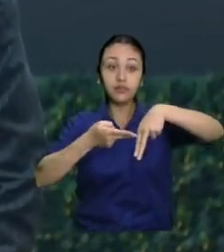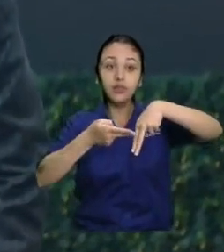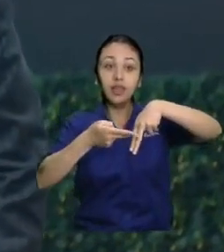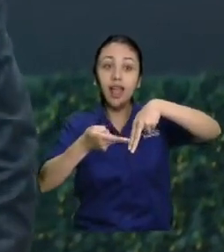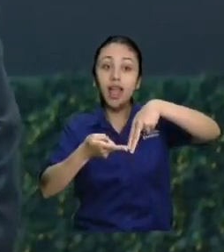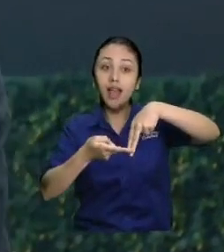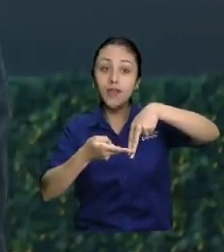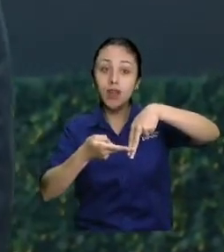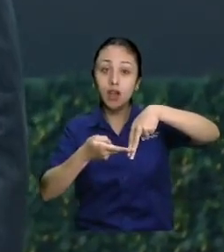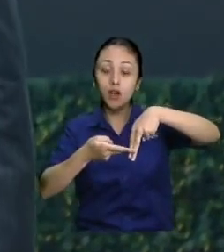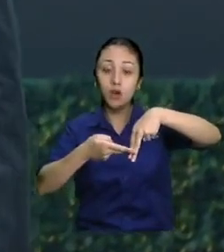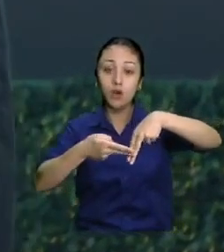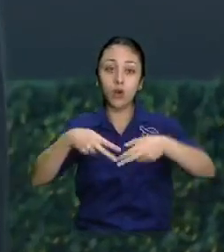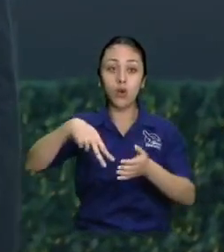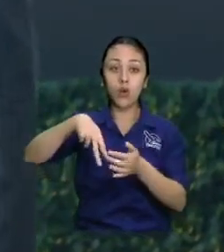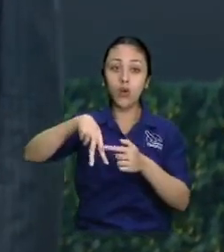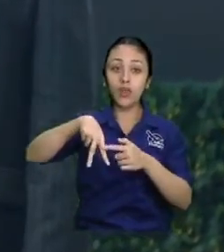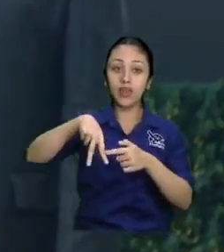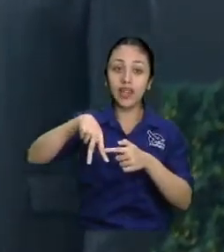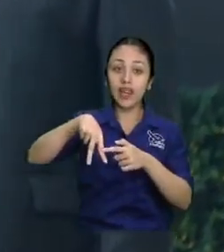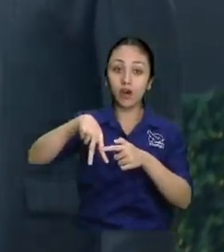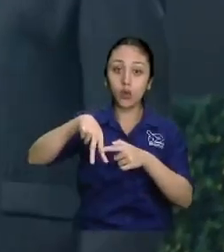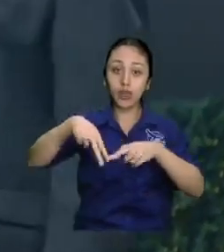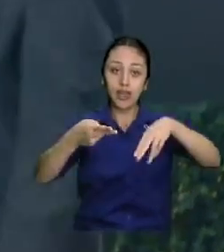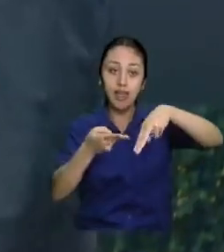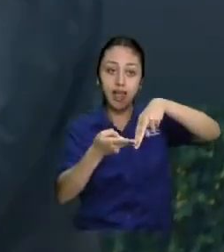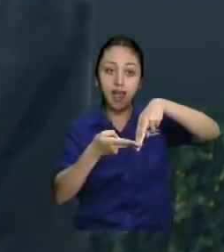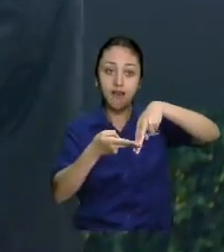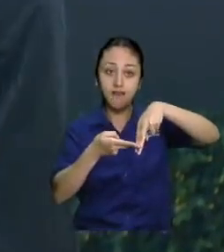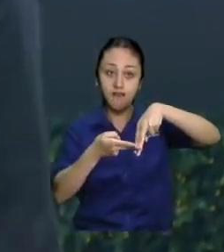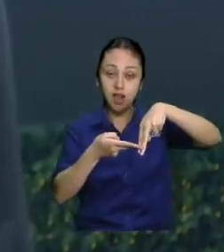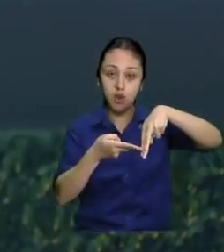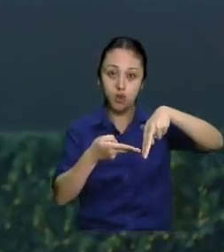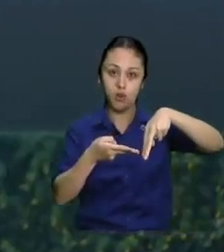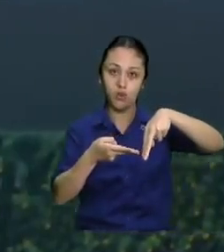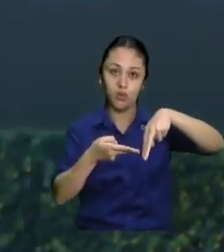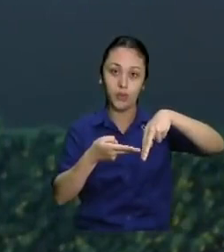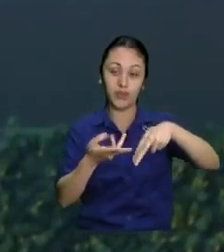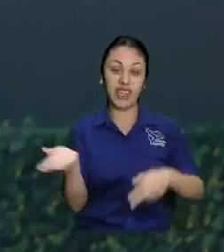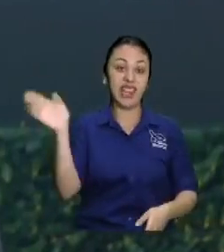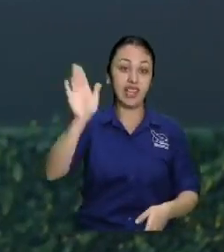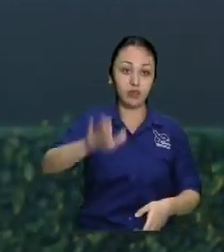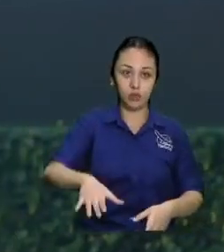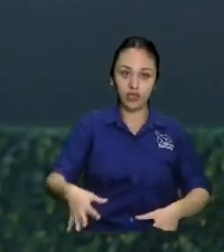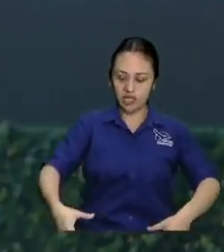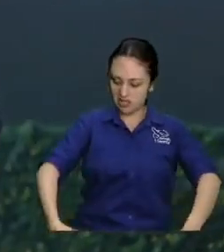les quedaba ya como media cuarta arriba de las rodillas y ya se iban